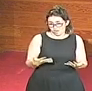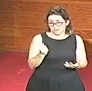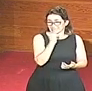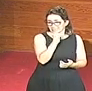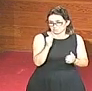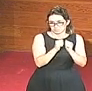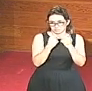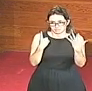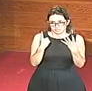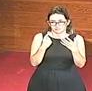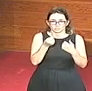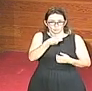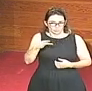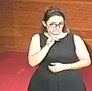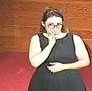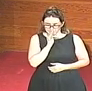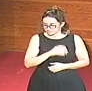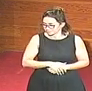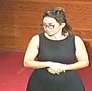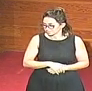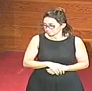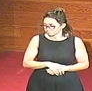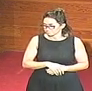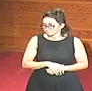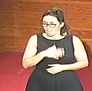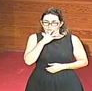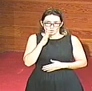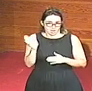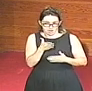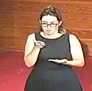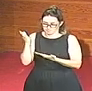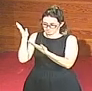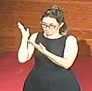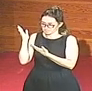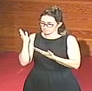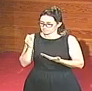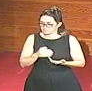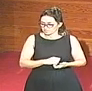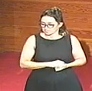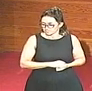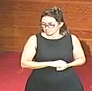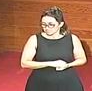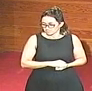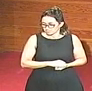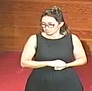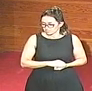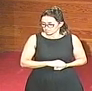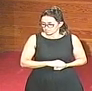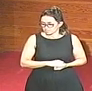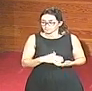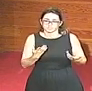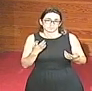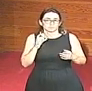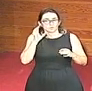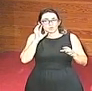Y bueno, antes de nada, hay grados. Ahora pasaré a hablaros de Dafne. Hay grados. No es lo mismo que una fuente no